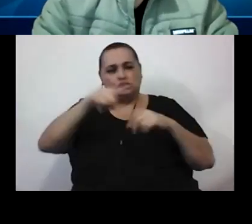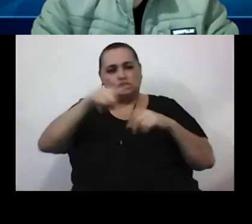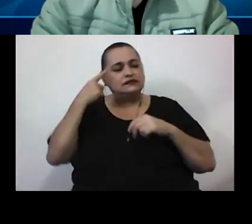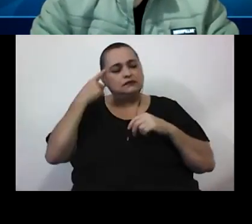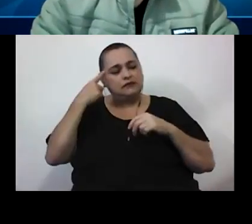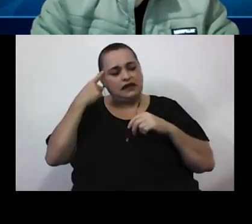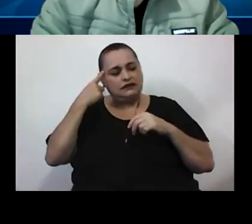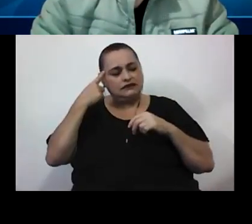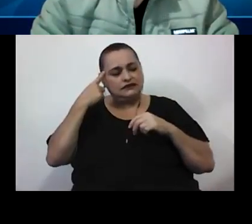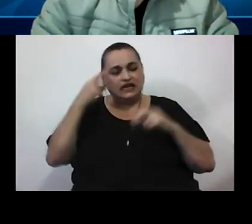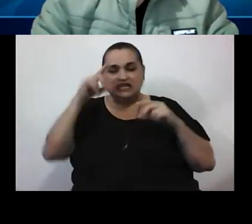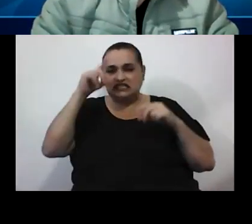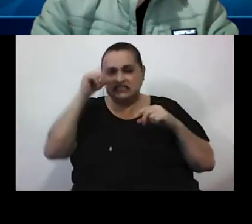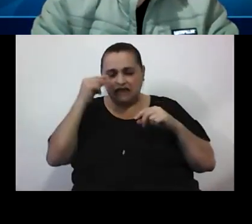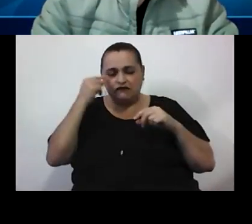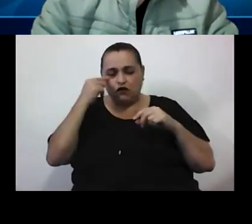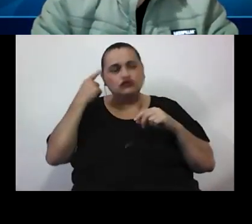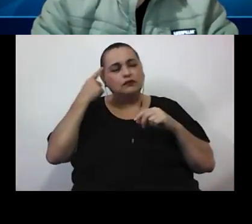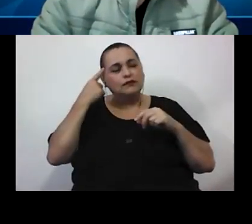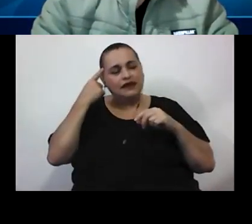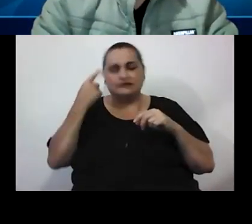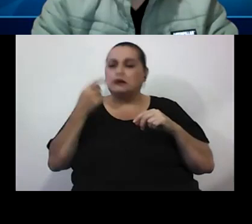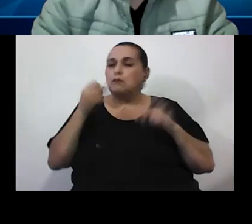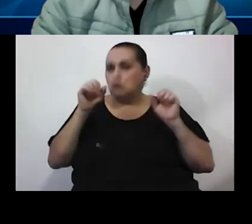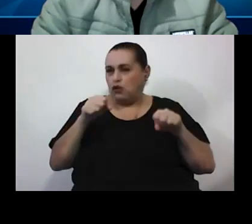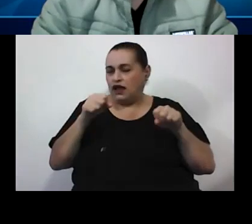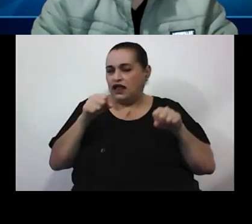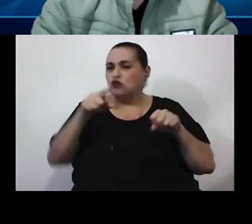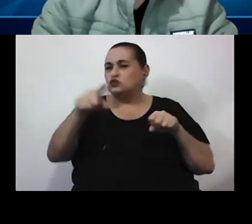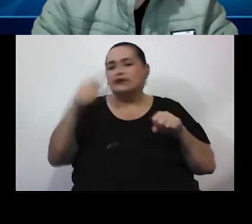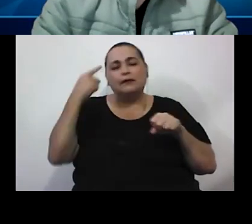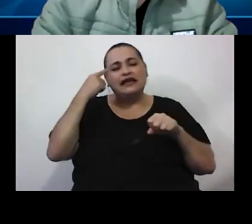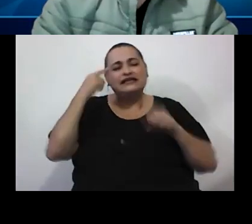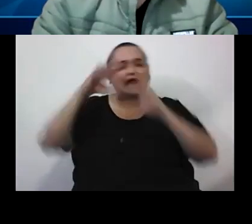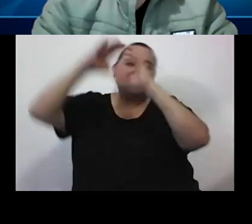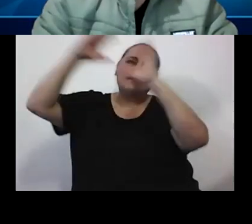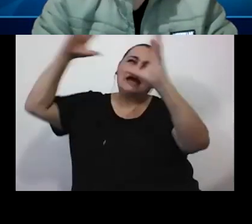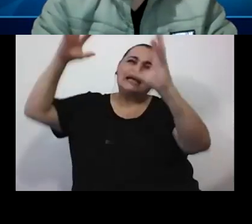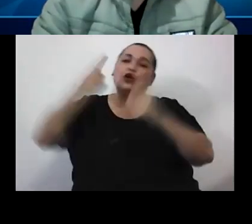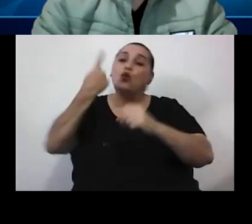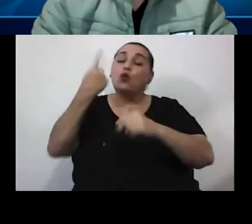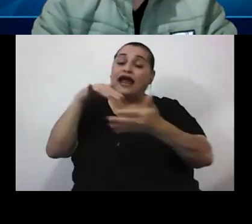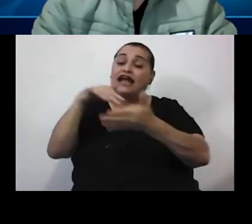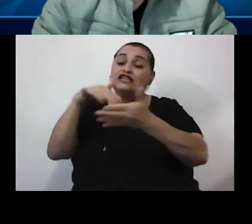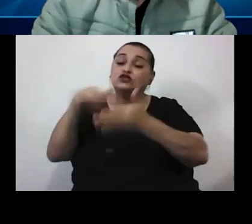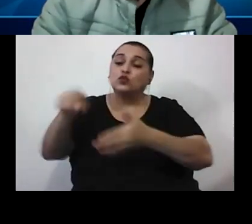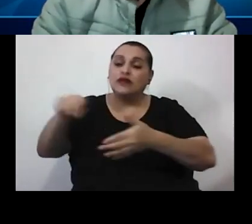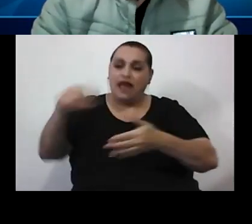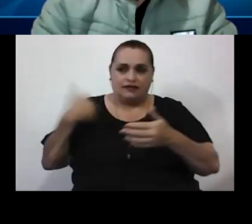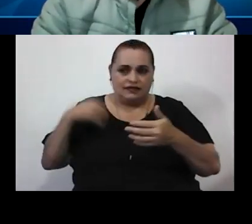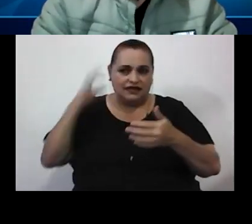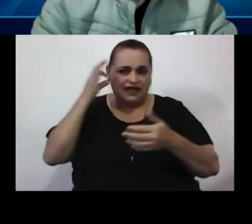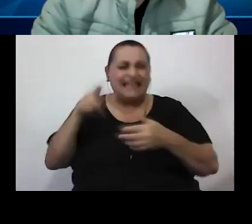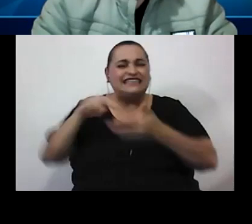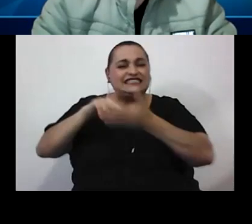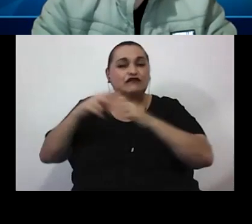respirar y puede pensar en una alumna, en un alumno que represente un desafío para usted.